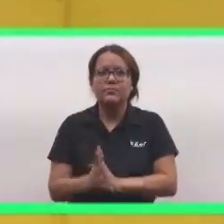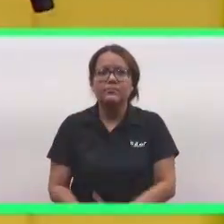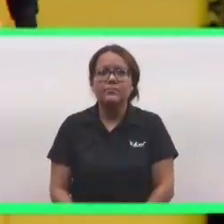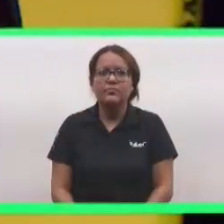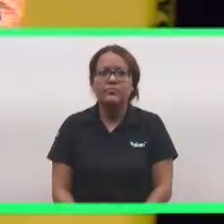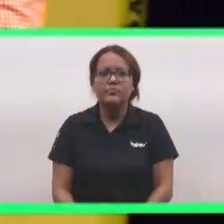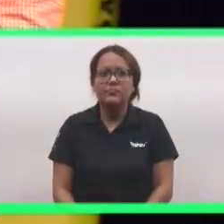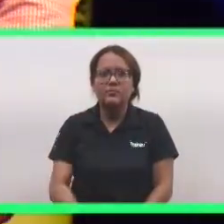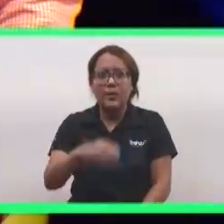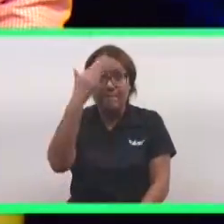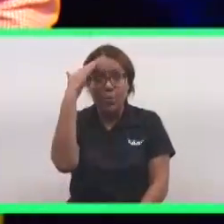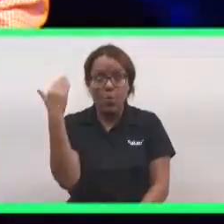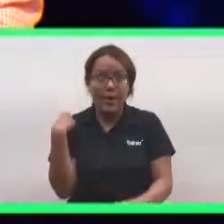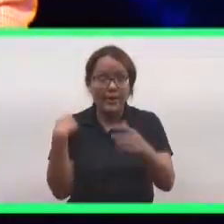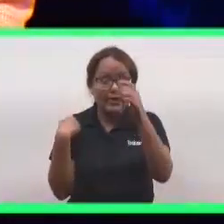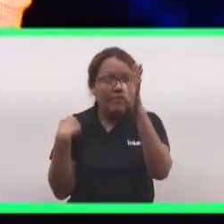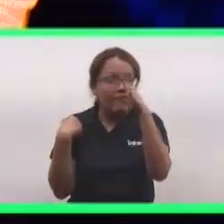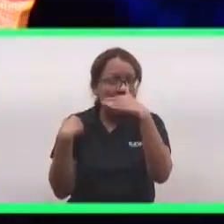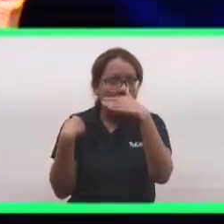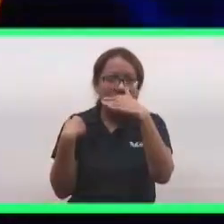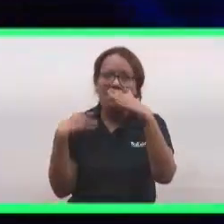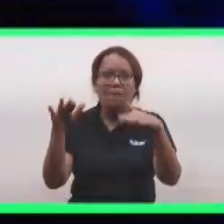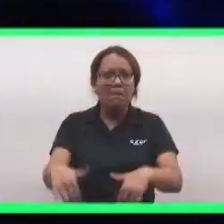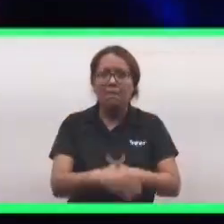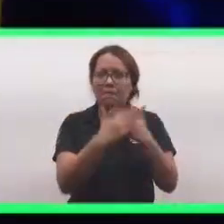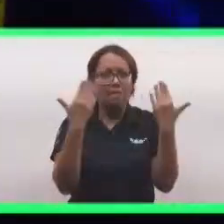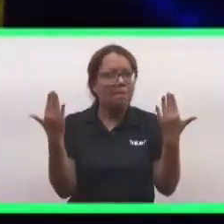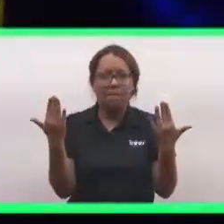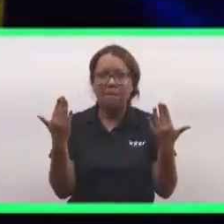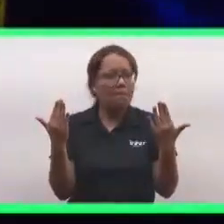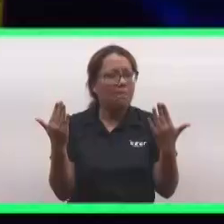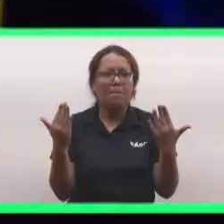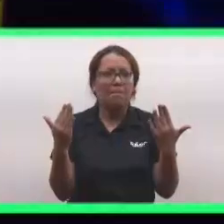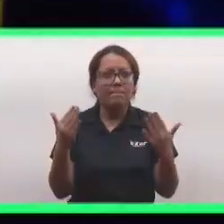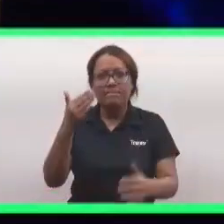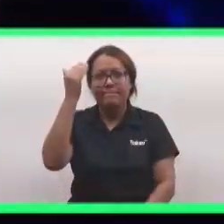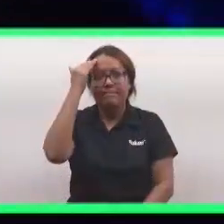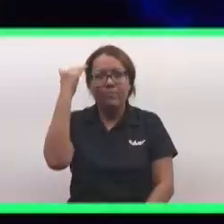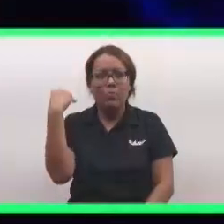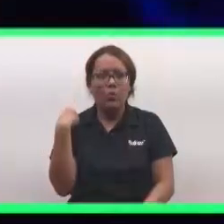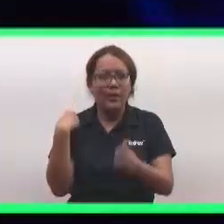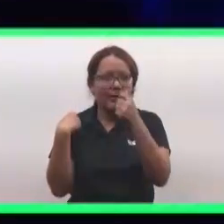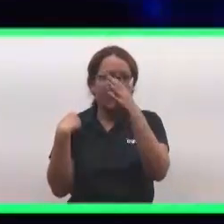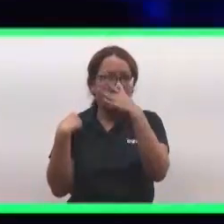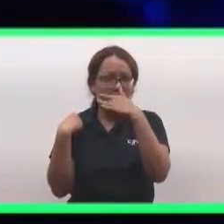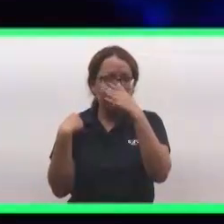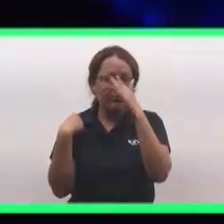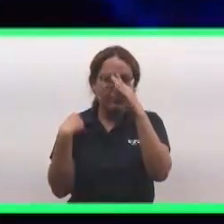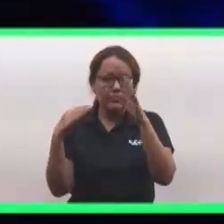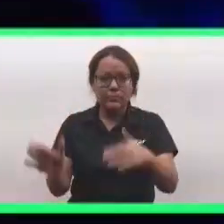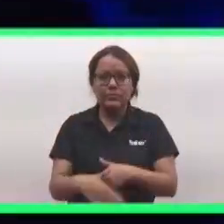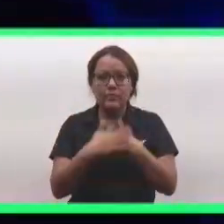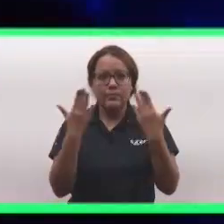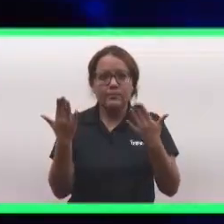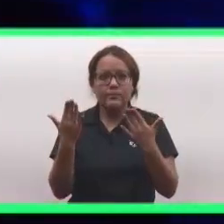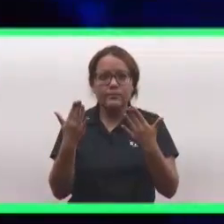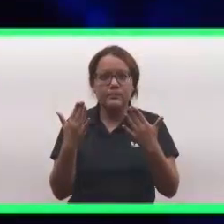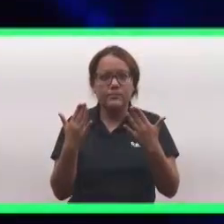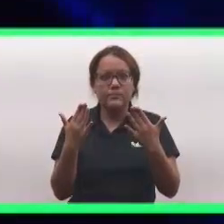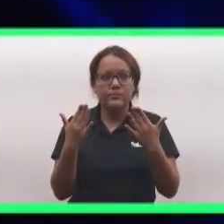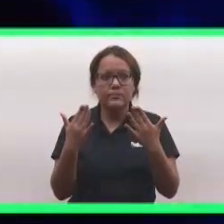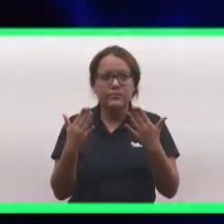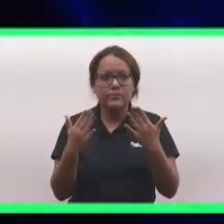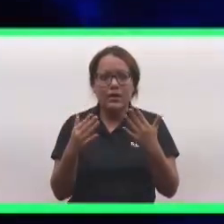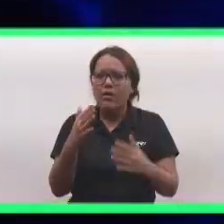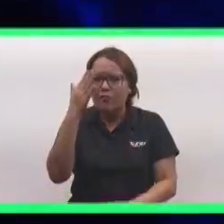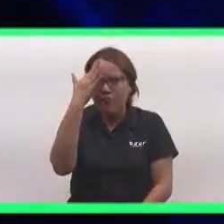No hay mujer fea. No hay mujer fea. No hay mujer fea. ¿Lo puedes repetir conmigo? No, pero con